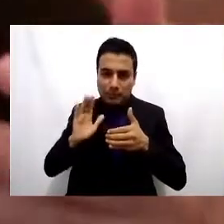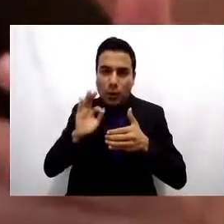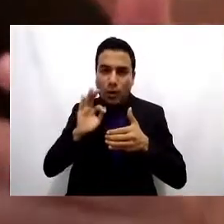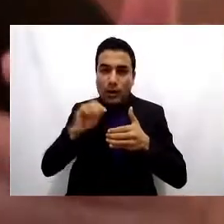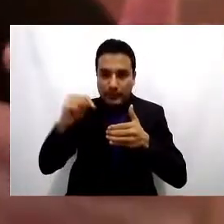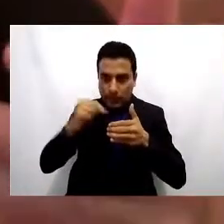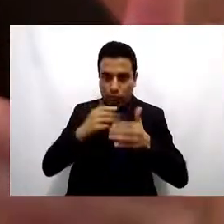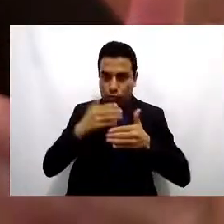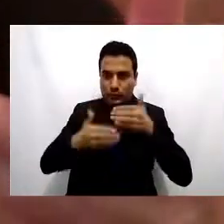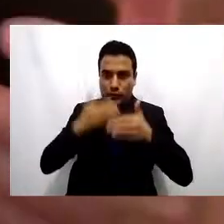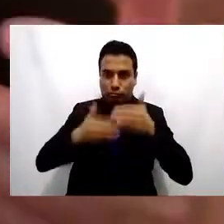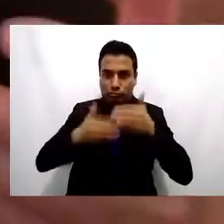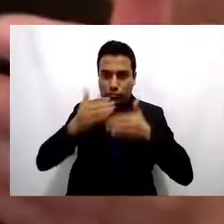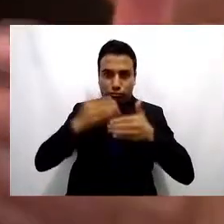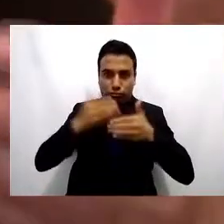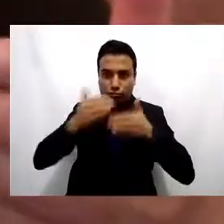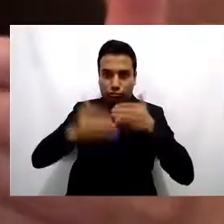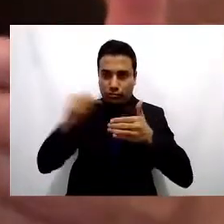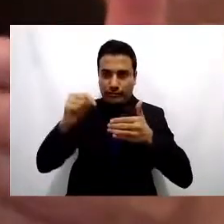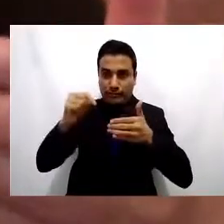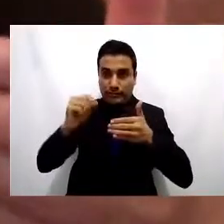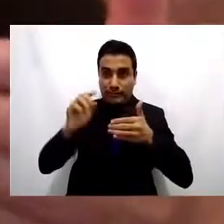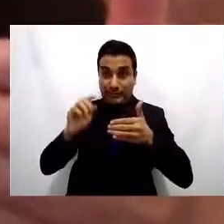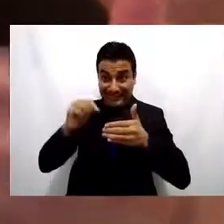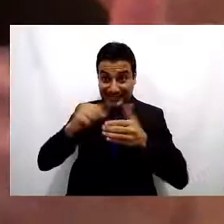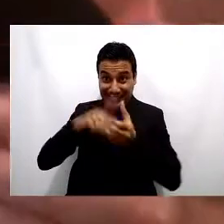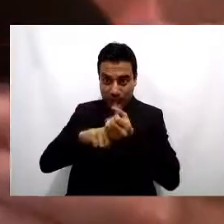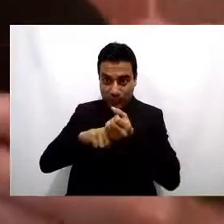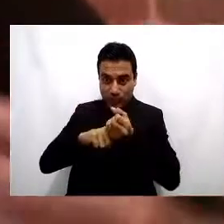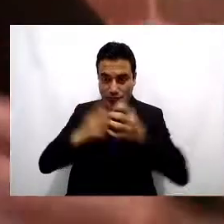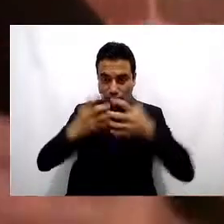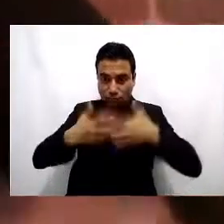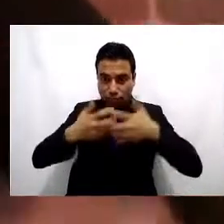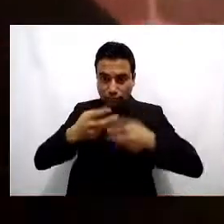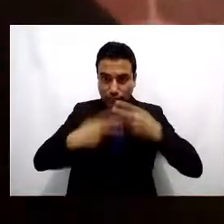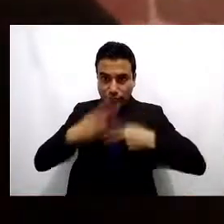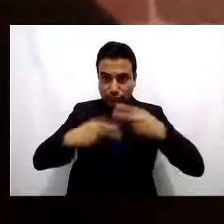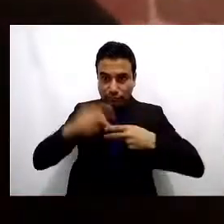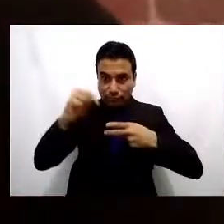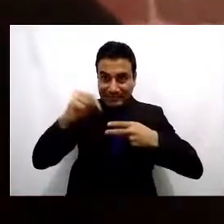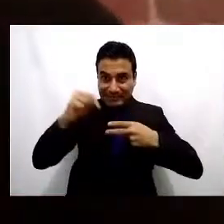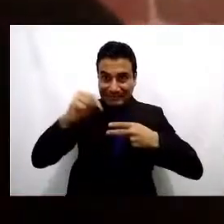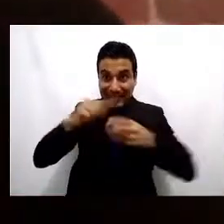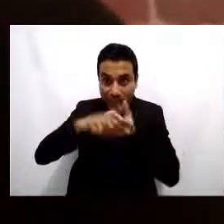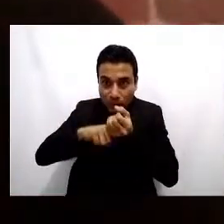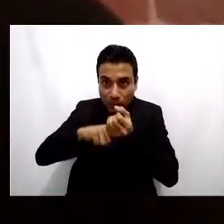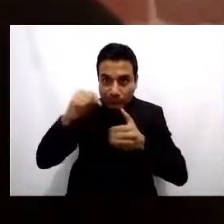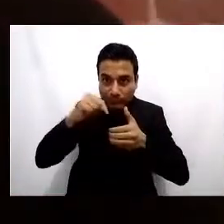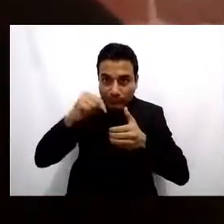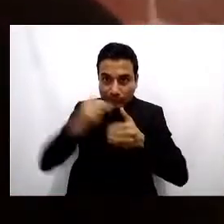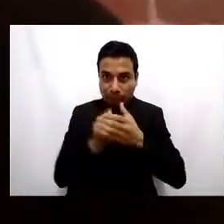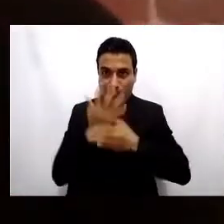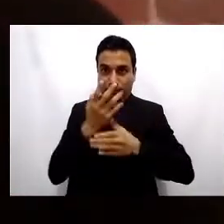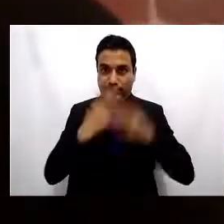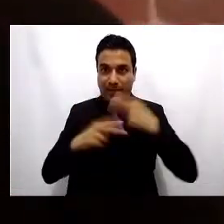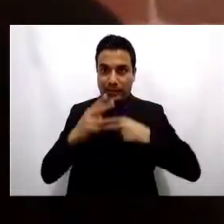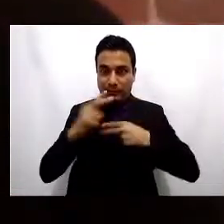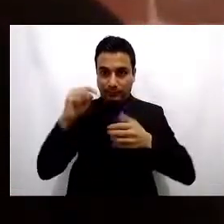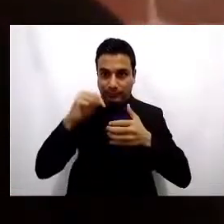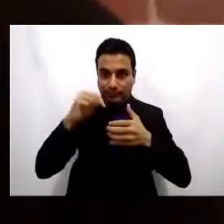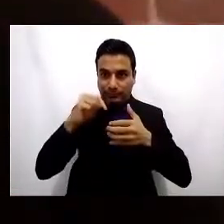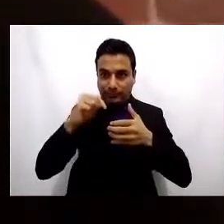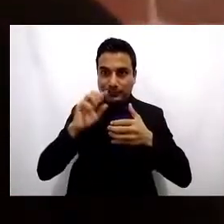proceso de creación. Si todo se crea dentro del objeto creado, es fácil entender que la